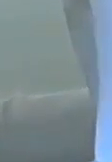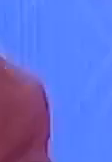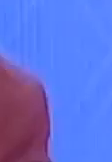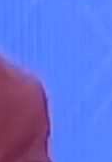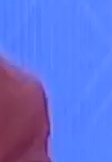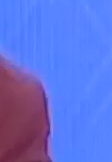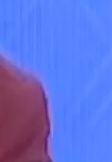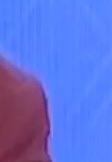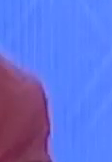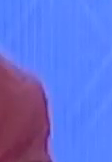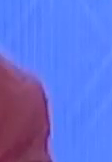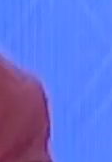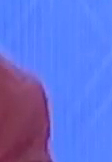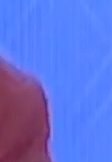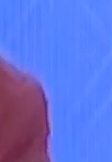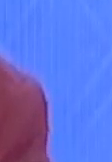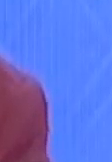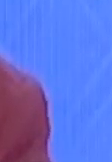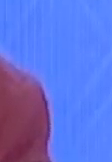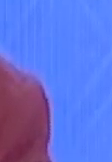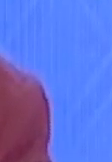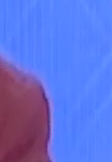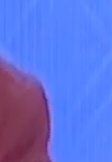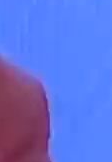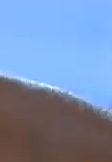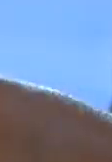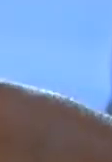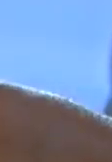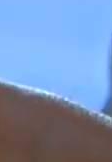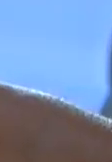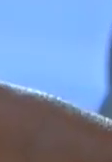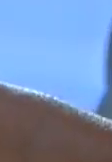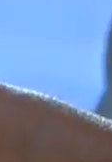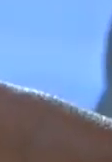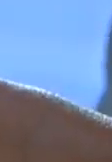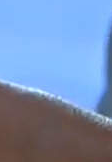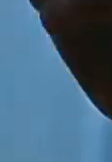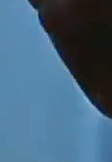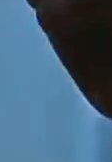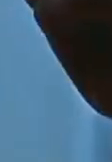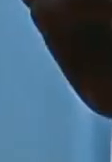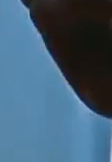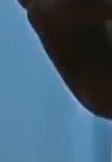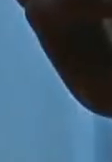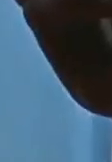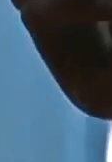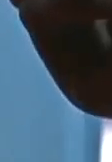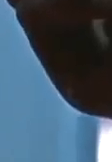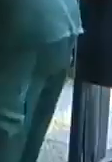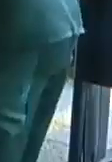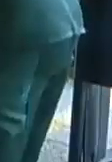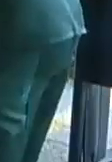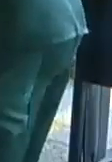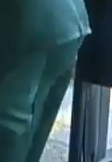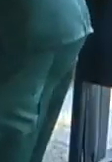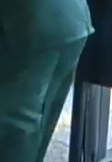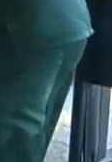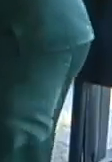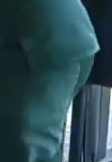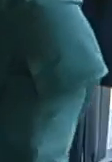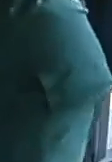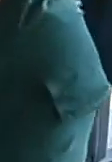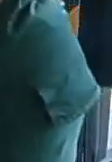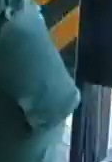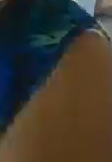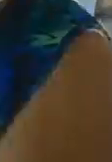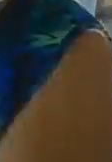y vacunas. Pero gracias al ingenio y audacia del gobierno bolivariano, se han comprado millones de vacunas a